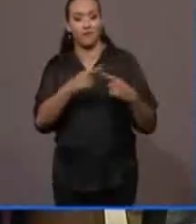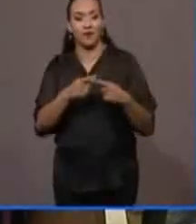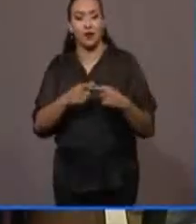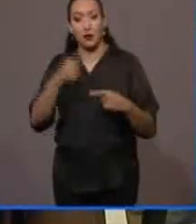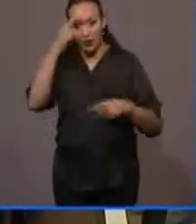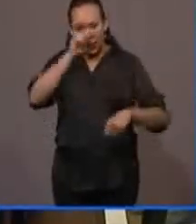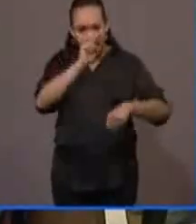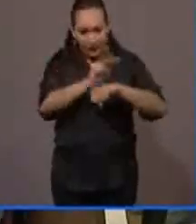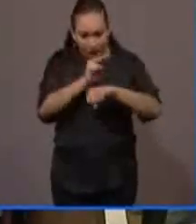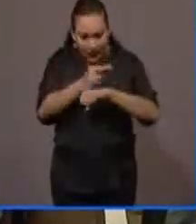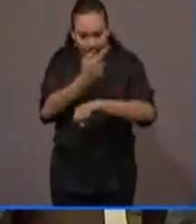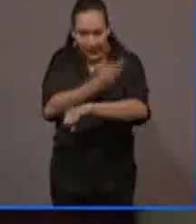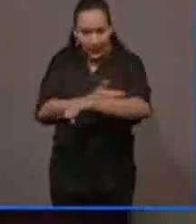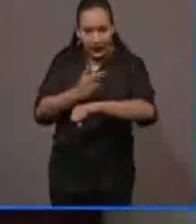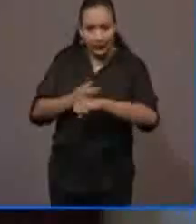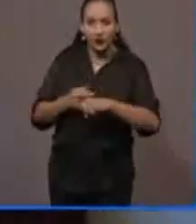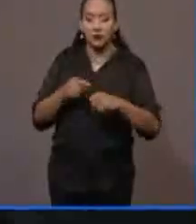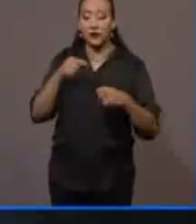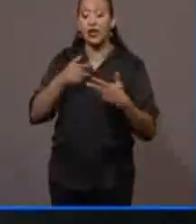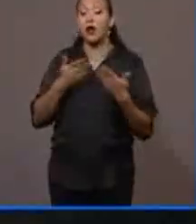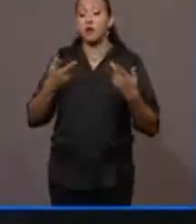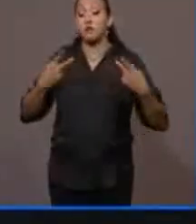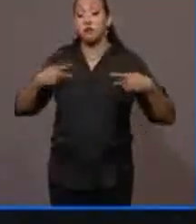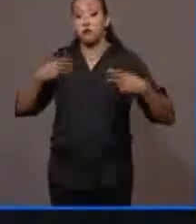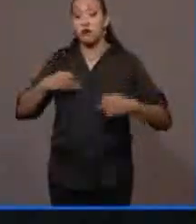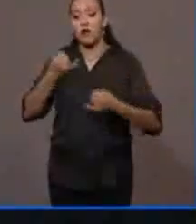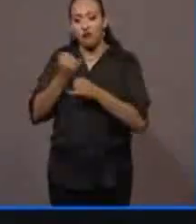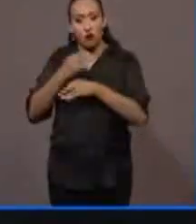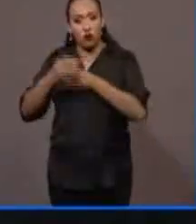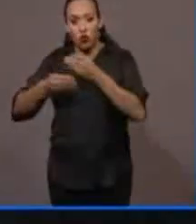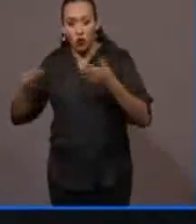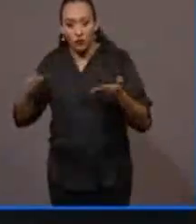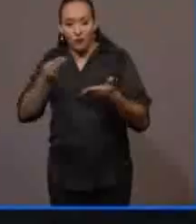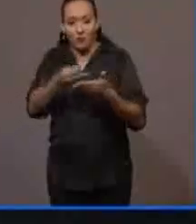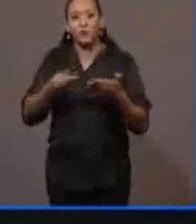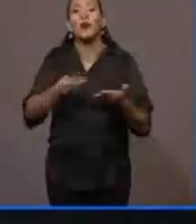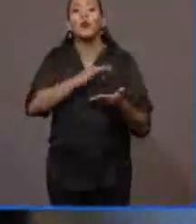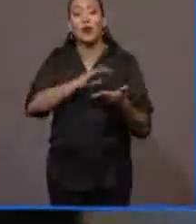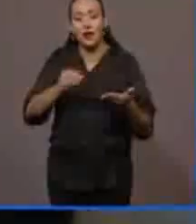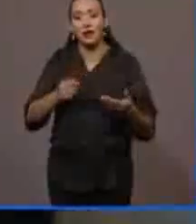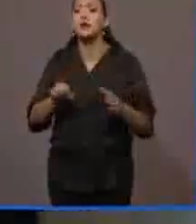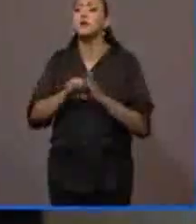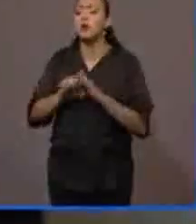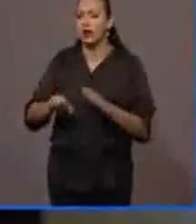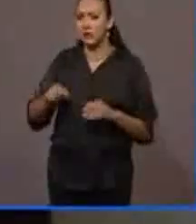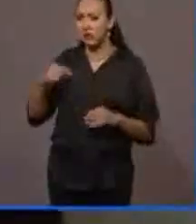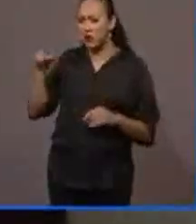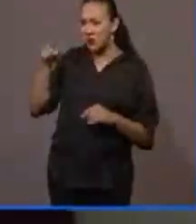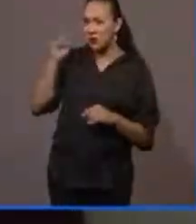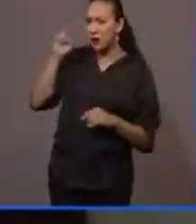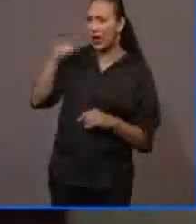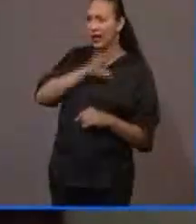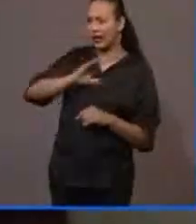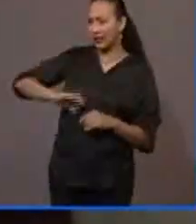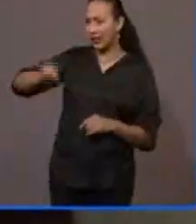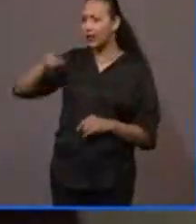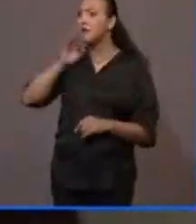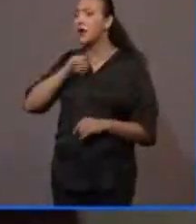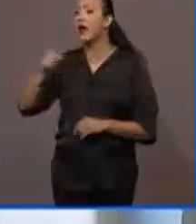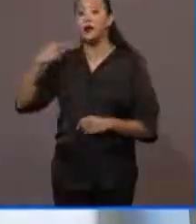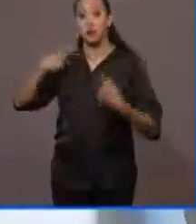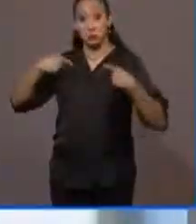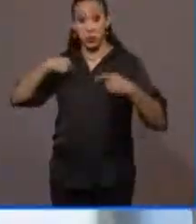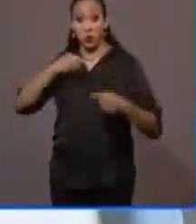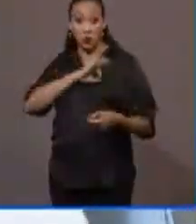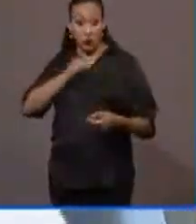que supervisará este proceso. La ciudadanía podrá entregar formación sobre personas candidatas que incumplan con este requisito y se